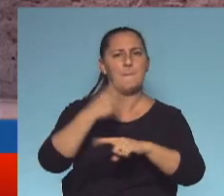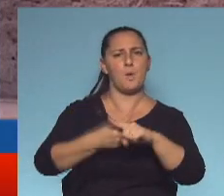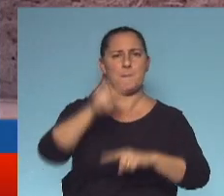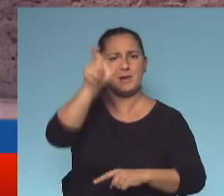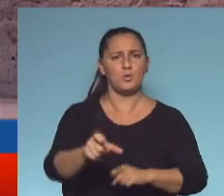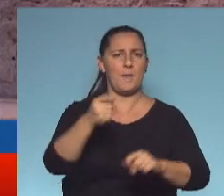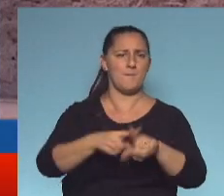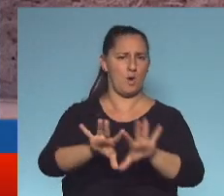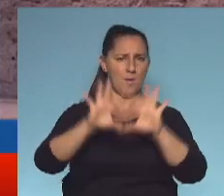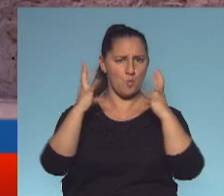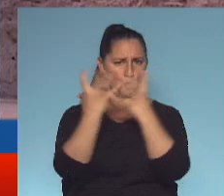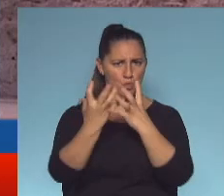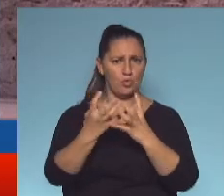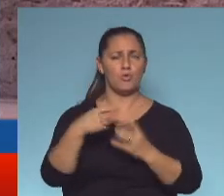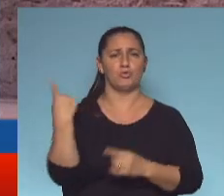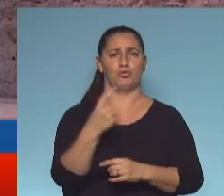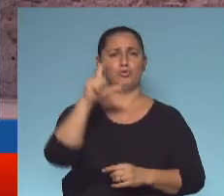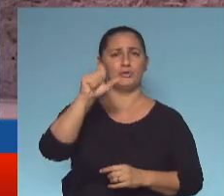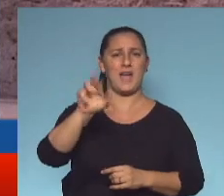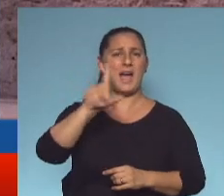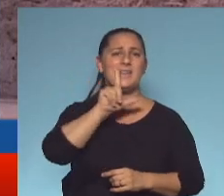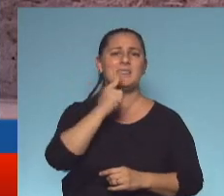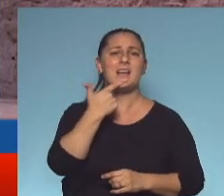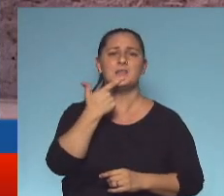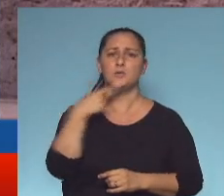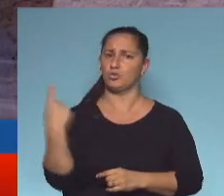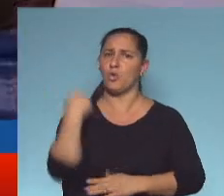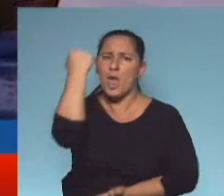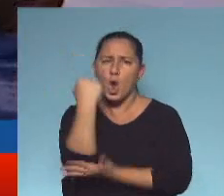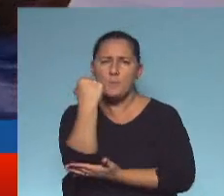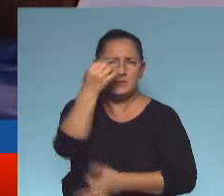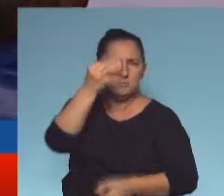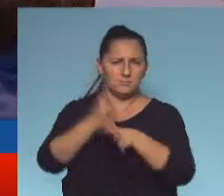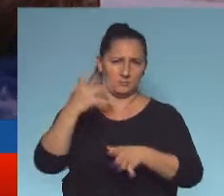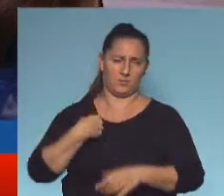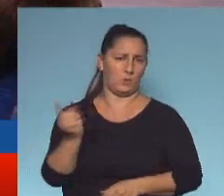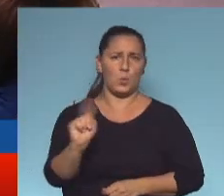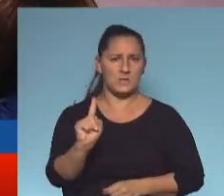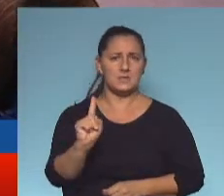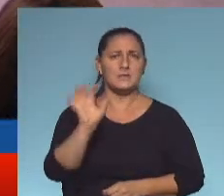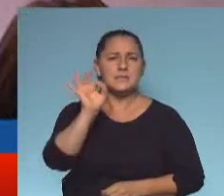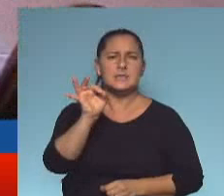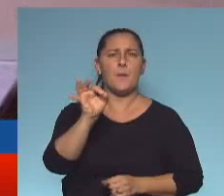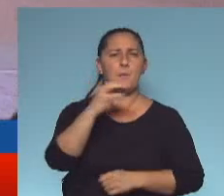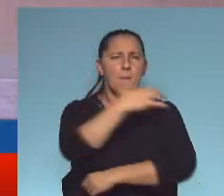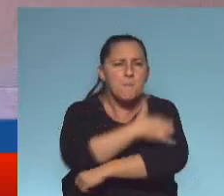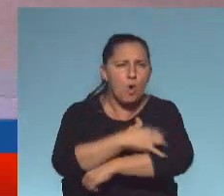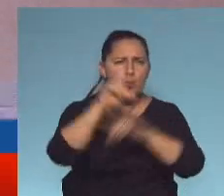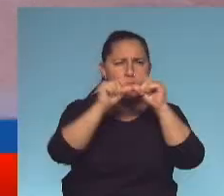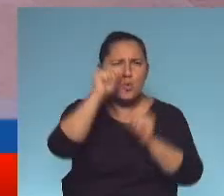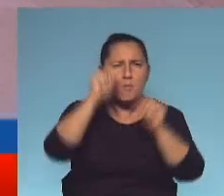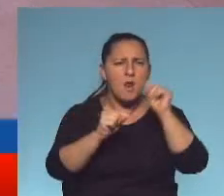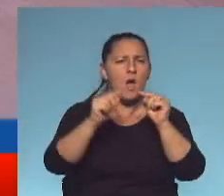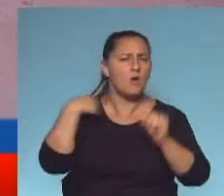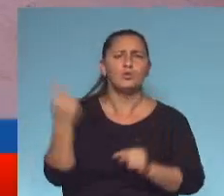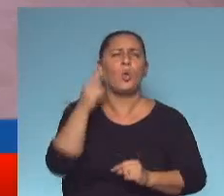mundo. Somos Cáritas, no somos economistas, y detrás de cada indicador de pobreza vemos rostros de